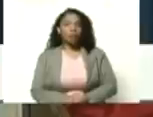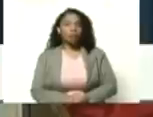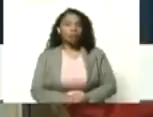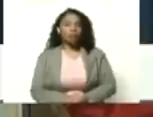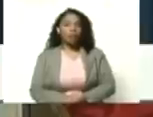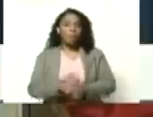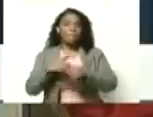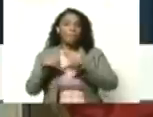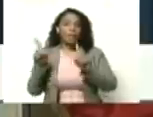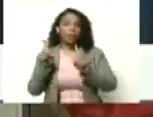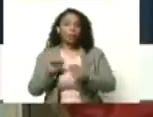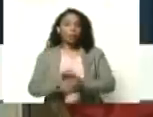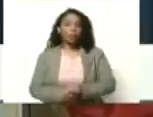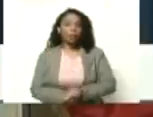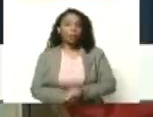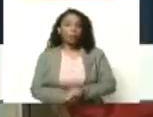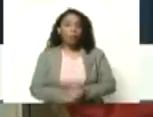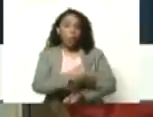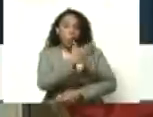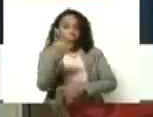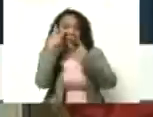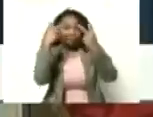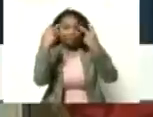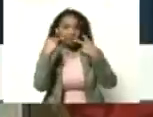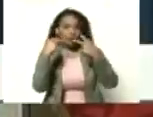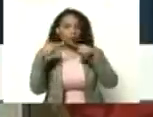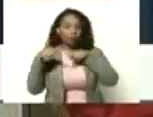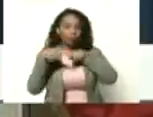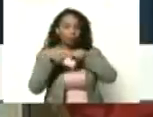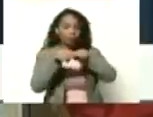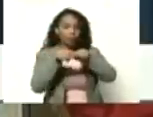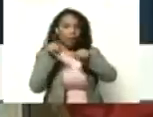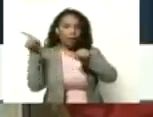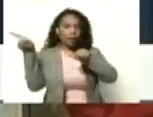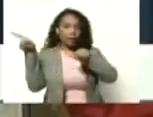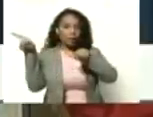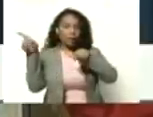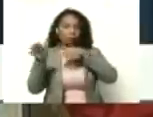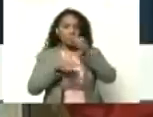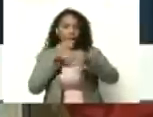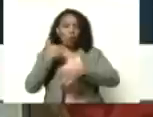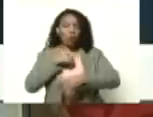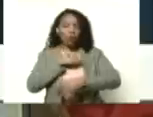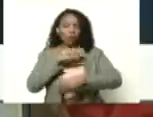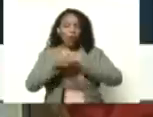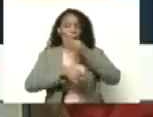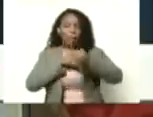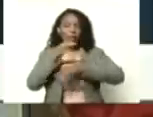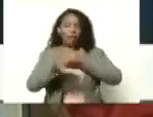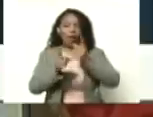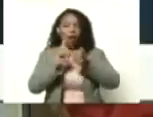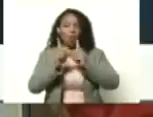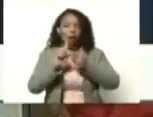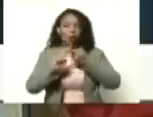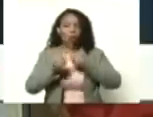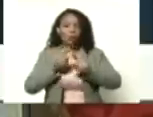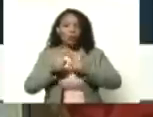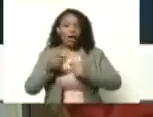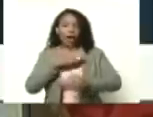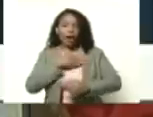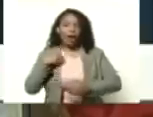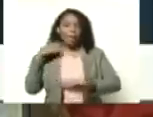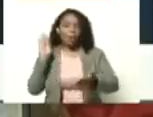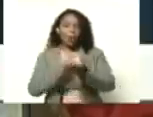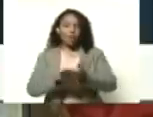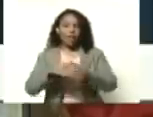pero vean ustedes que paralelo a estas comparecencias no está dando algunos detalles quería imponerse a